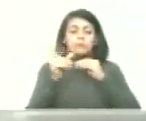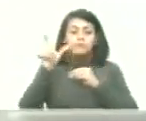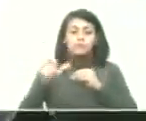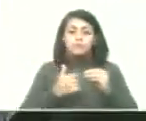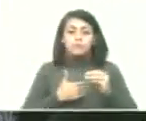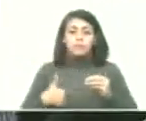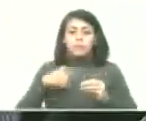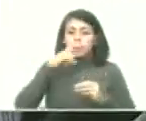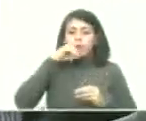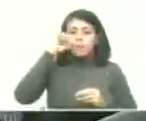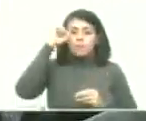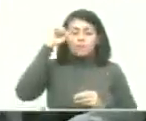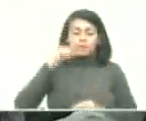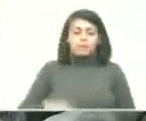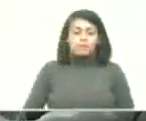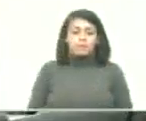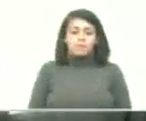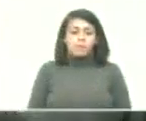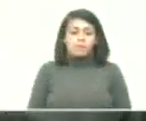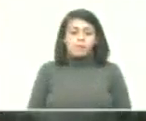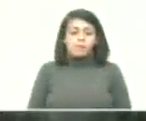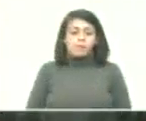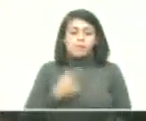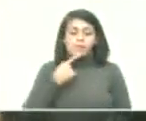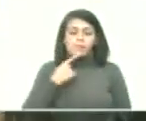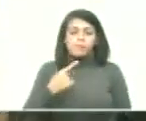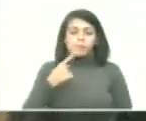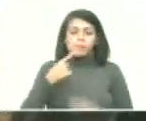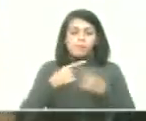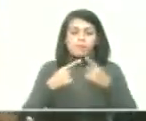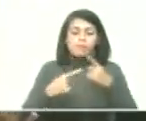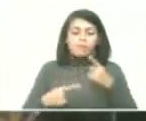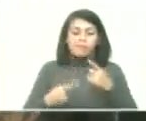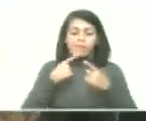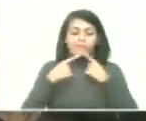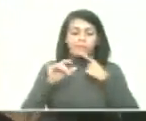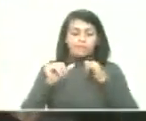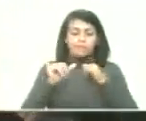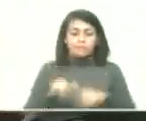Maduro y a decir las cosas que dijo allí.